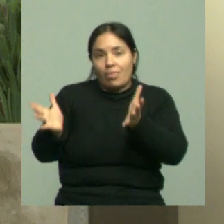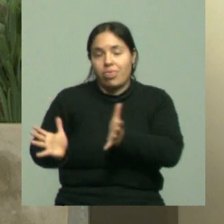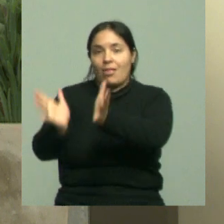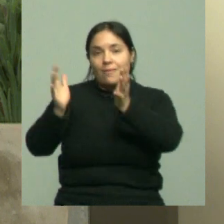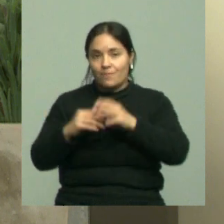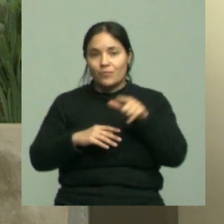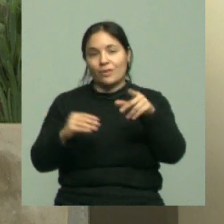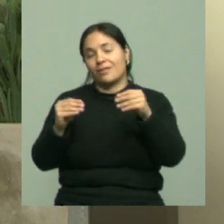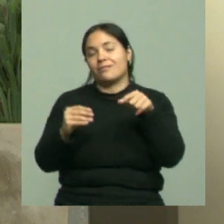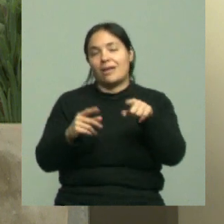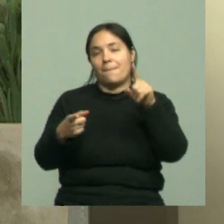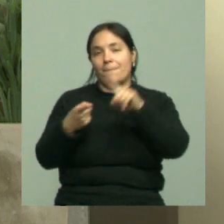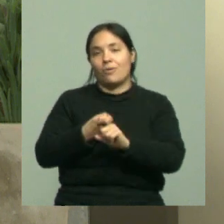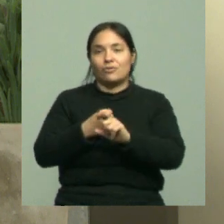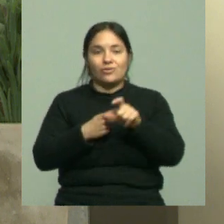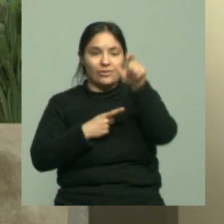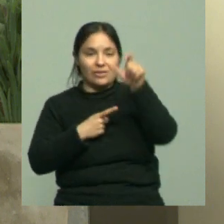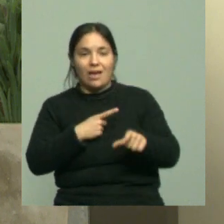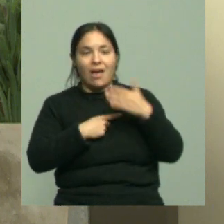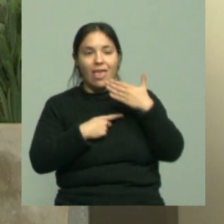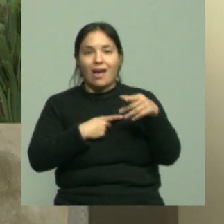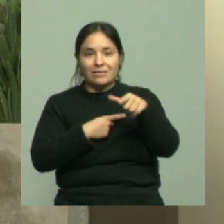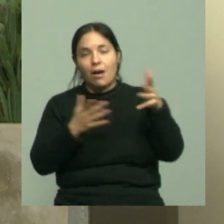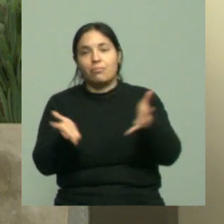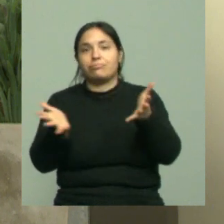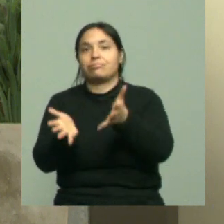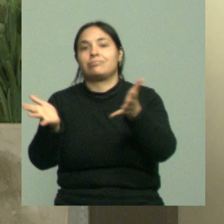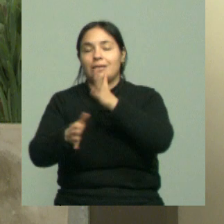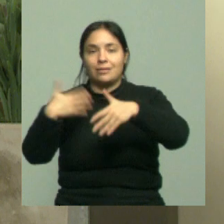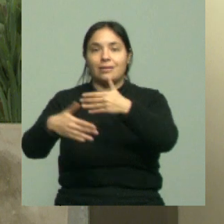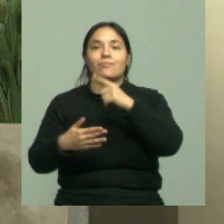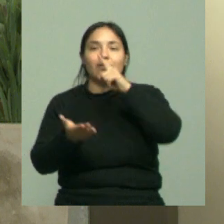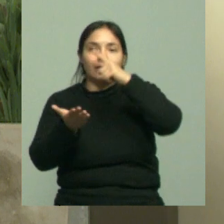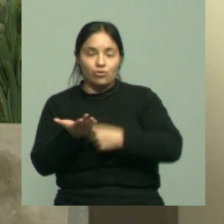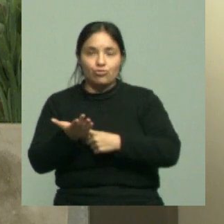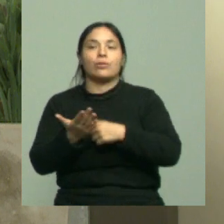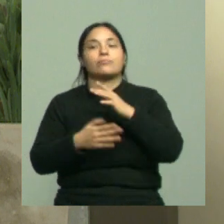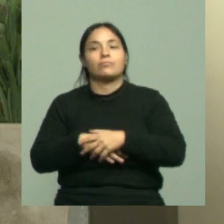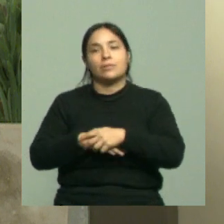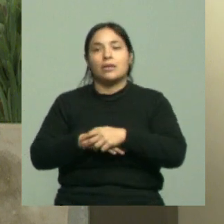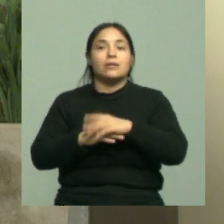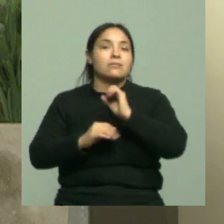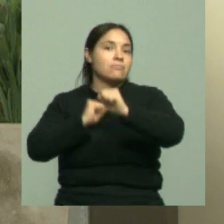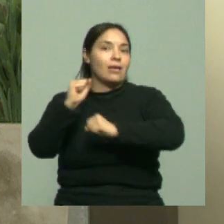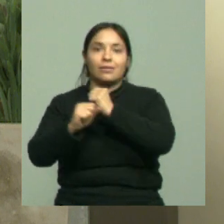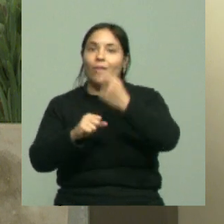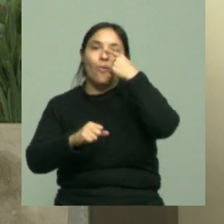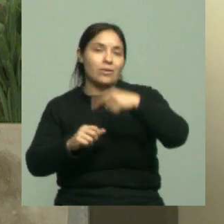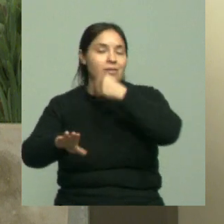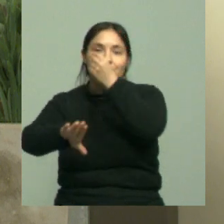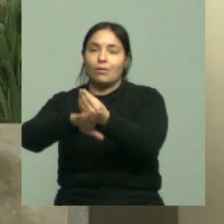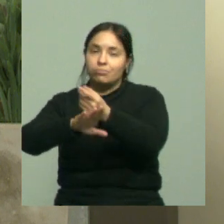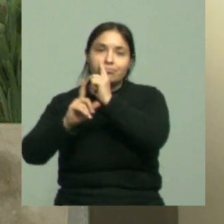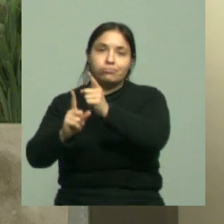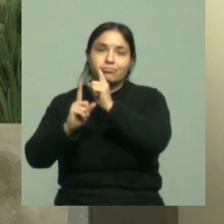Indefectiblemente, su compañera ha sido un factor determinante para tomar la decisión de ir hasta el final de las consecuencias y